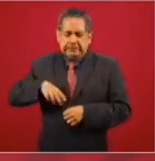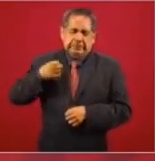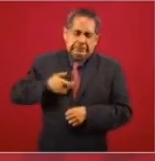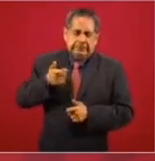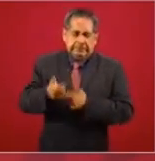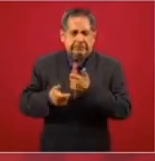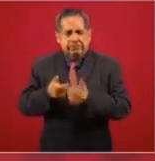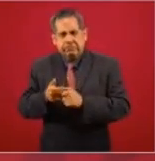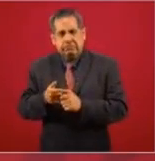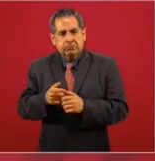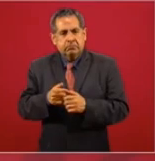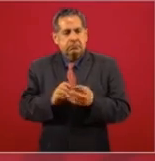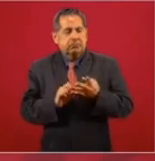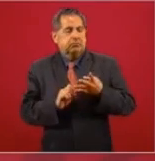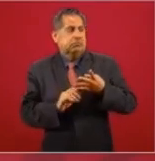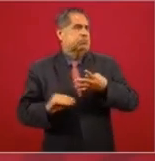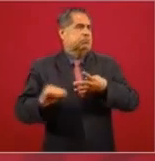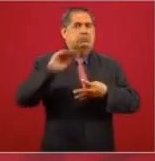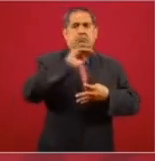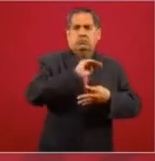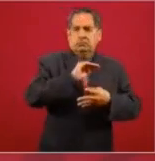Y ahí iban subiendo.